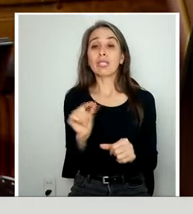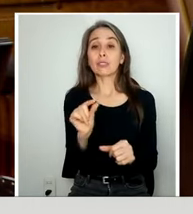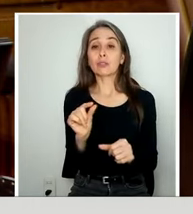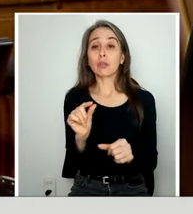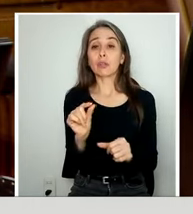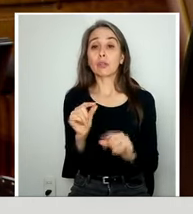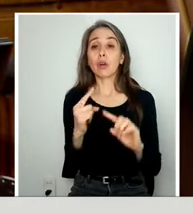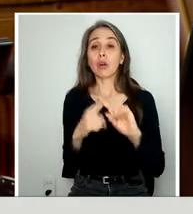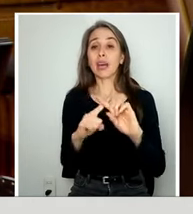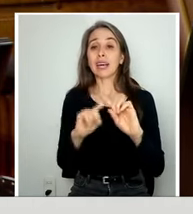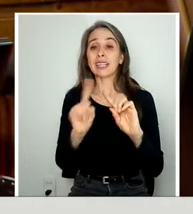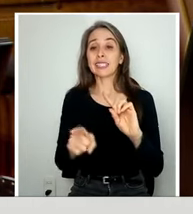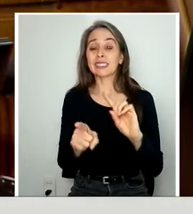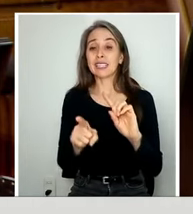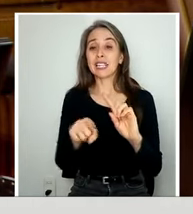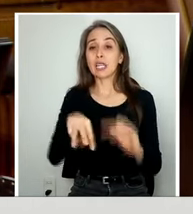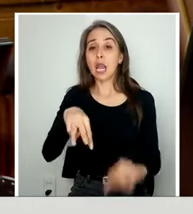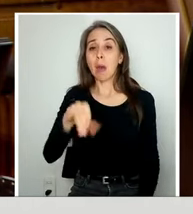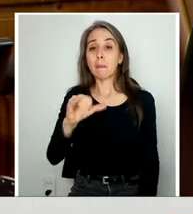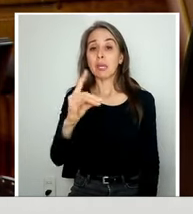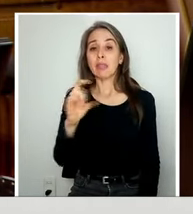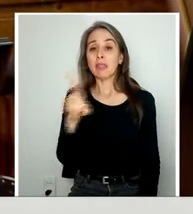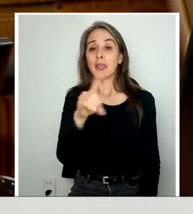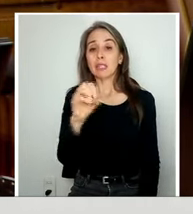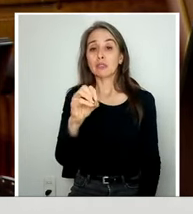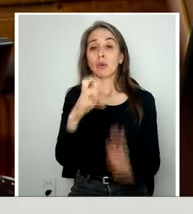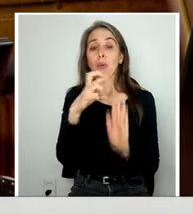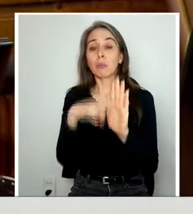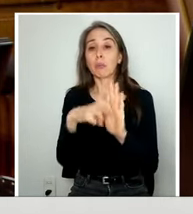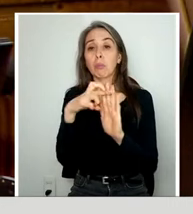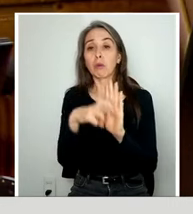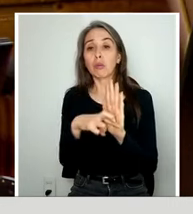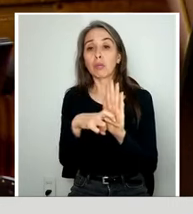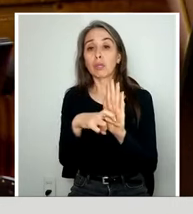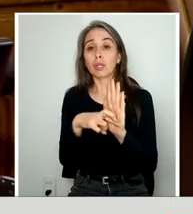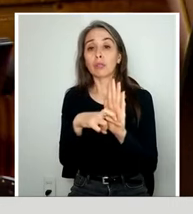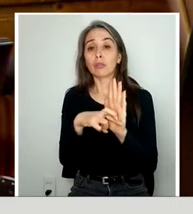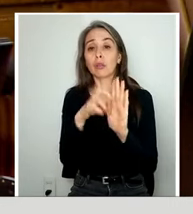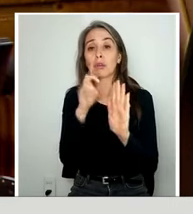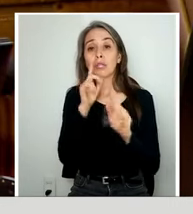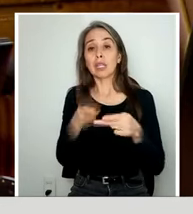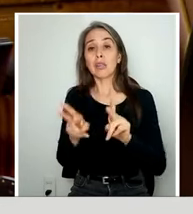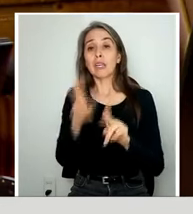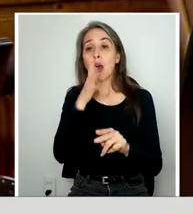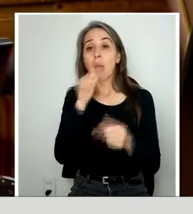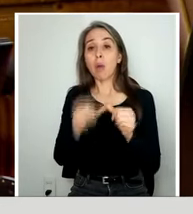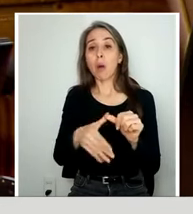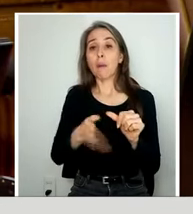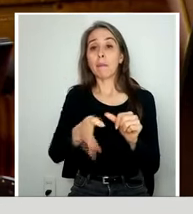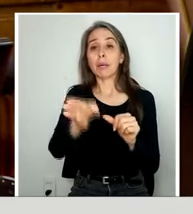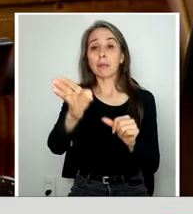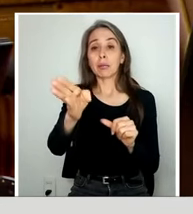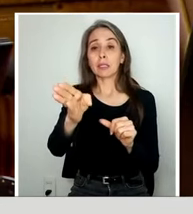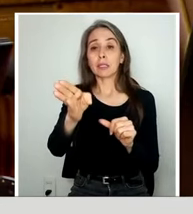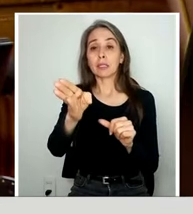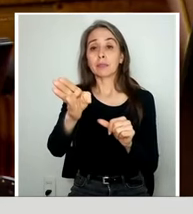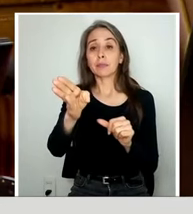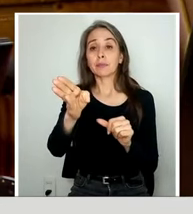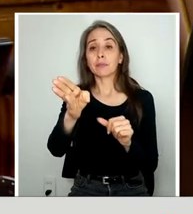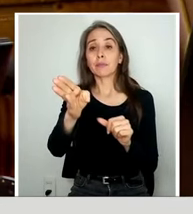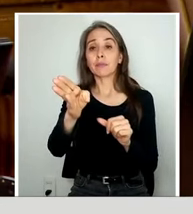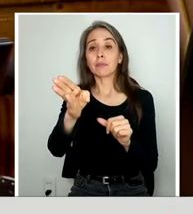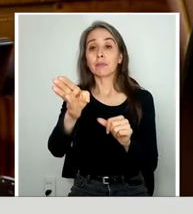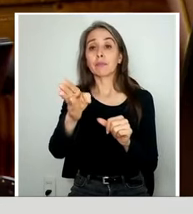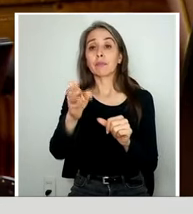de mideso es que sean proyectos que cuenten con derechos de agua permanentes pero aquí hay un